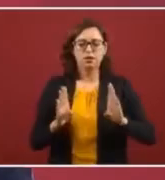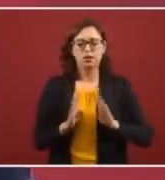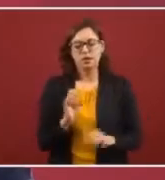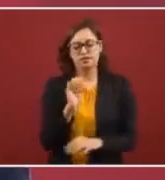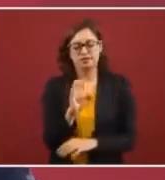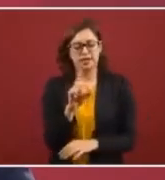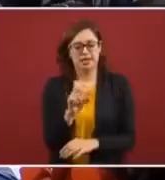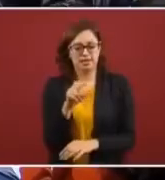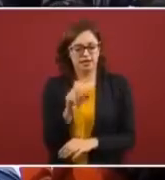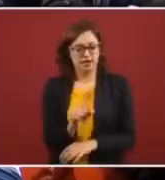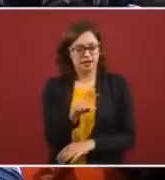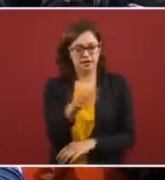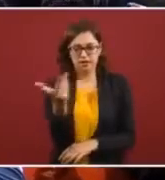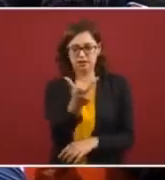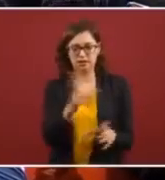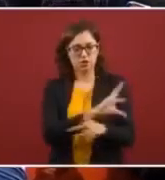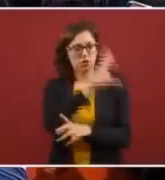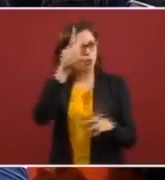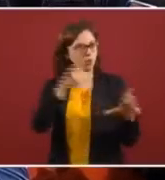to hire the